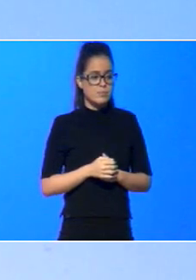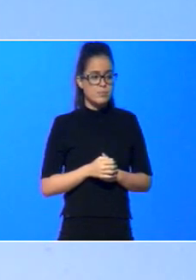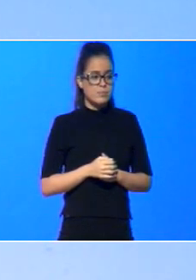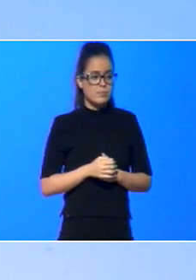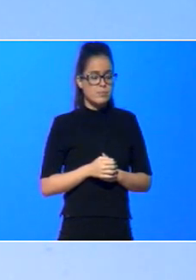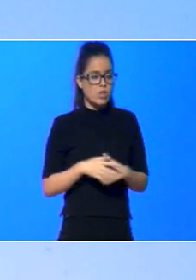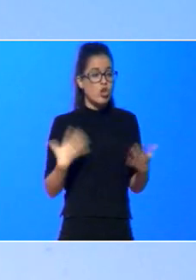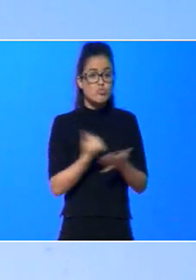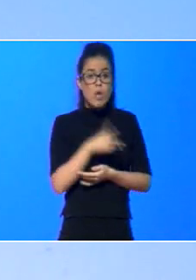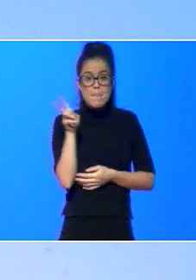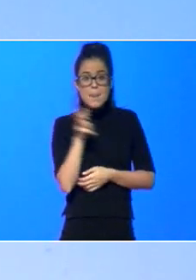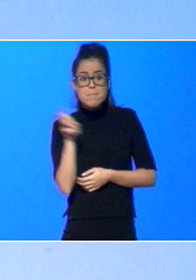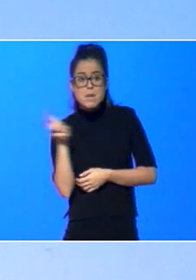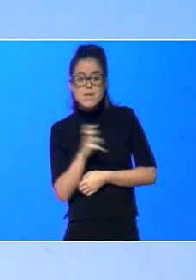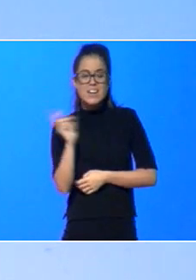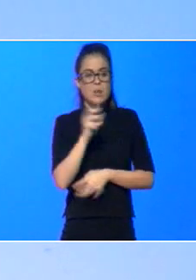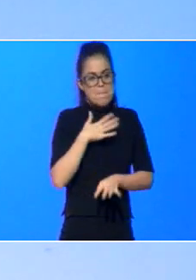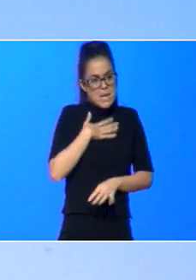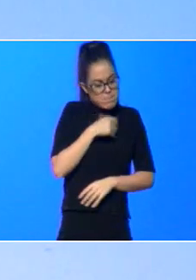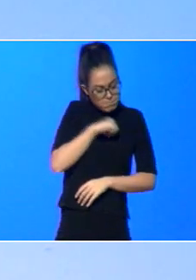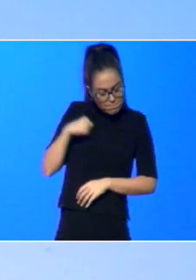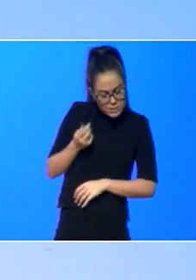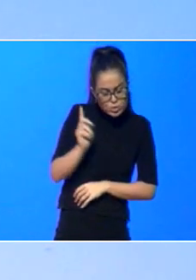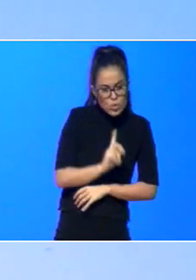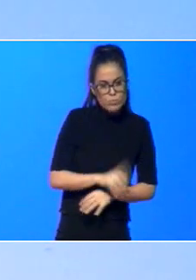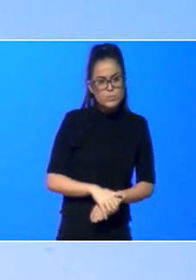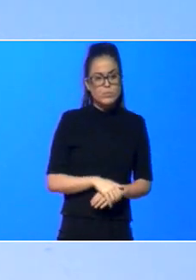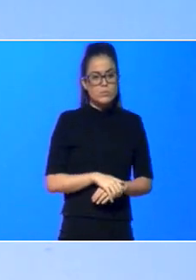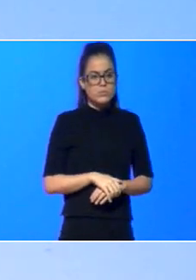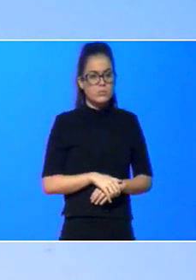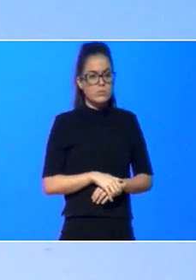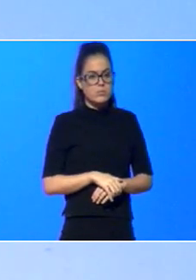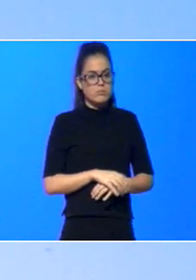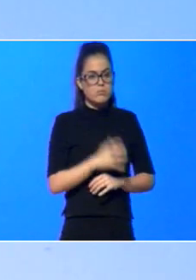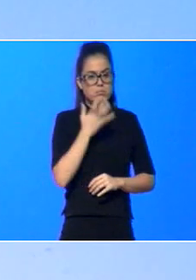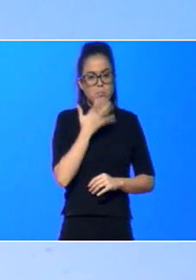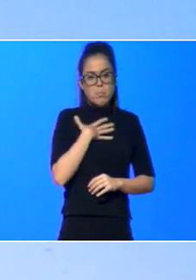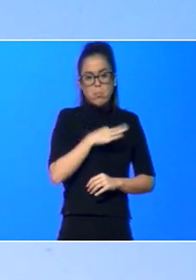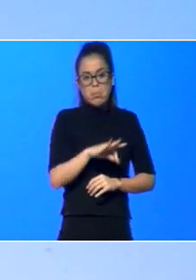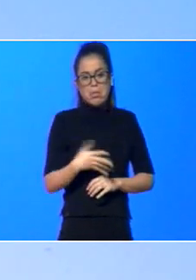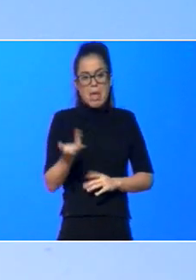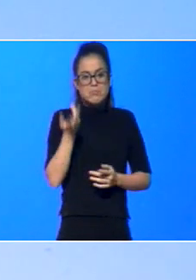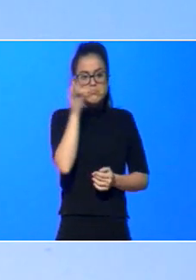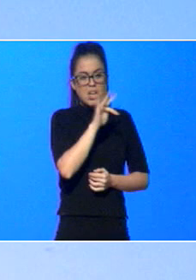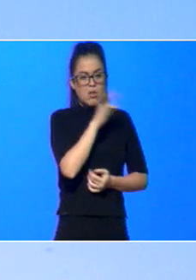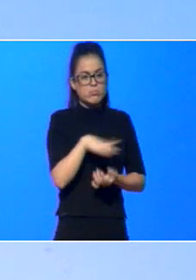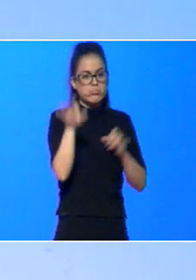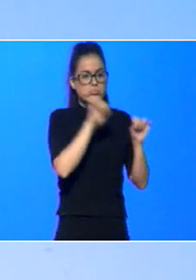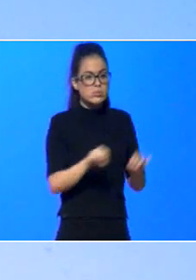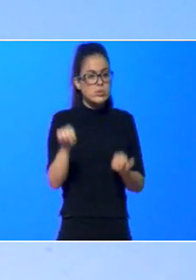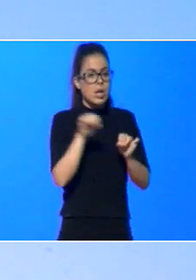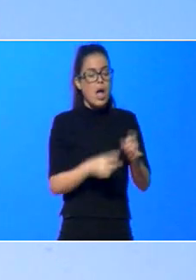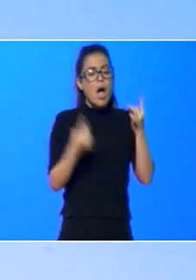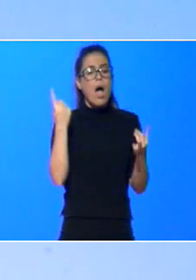no para mí no es decir probablemente para que defienda sus teorías Sí hay algunas creo